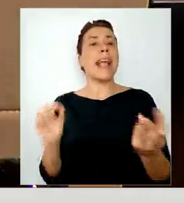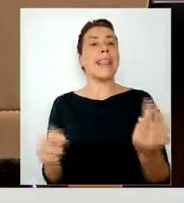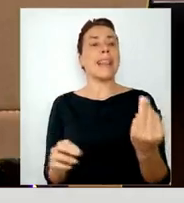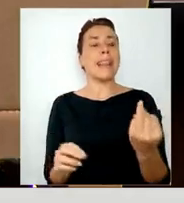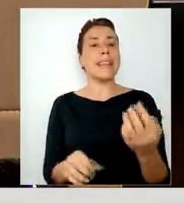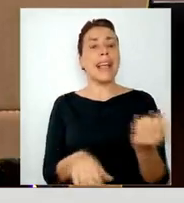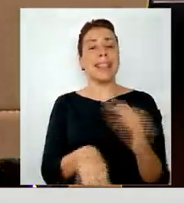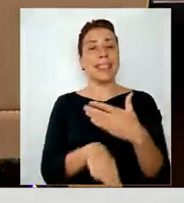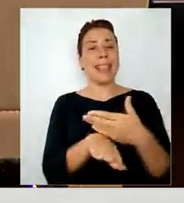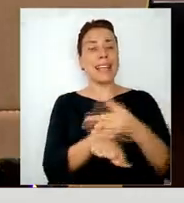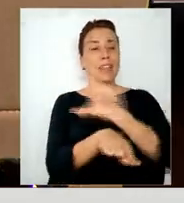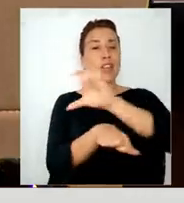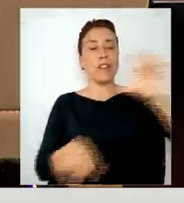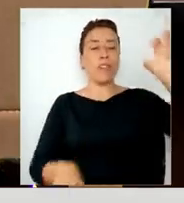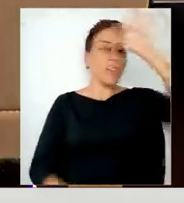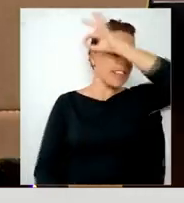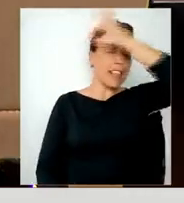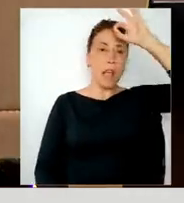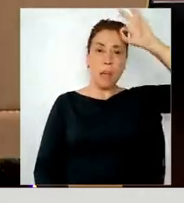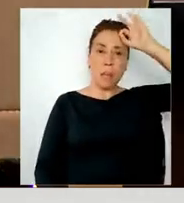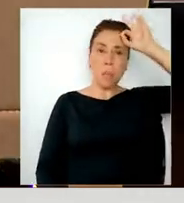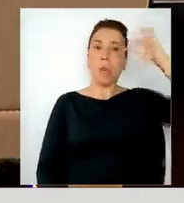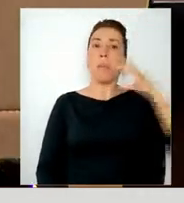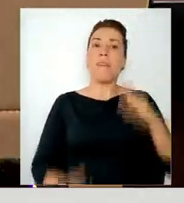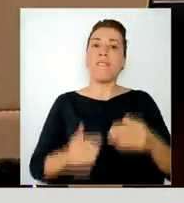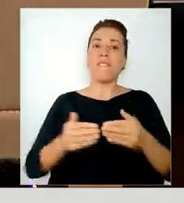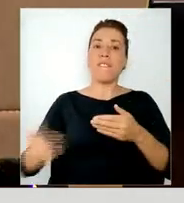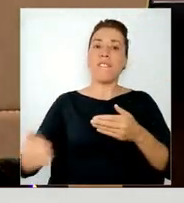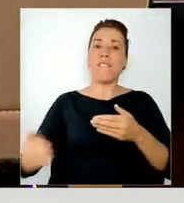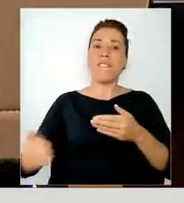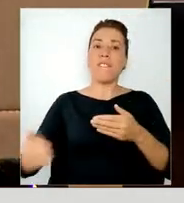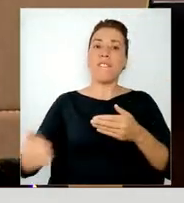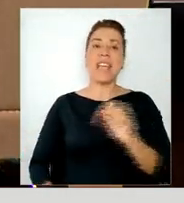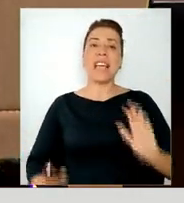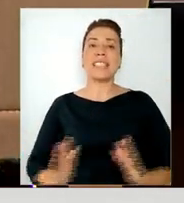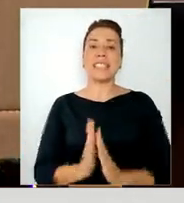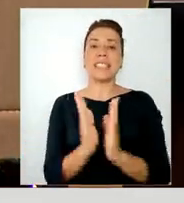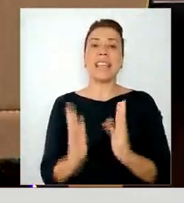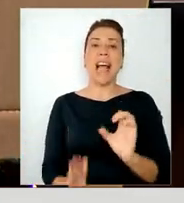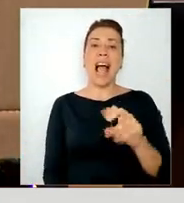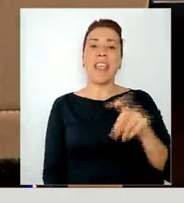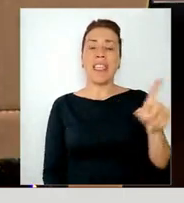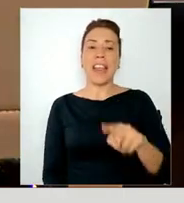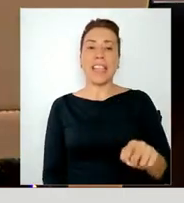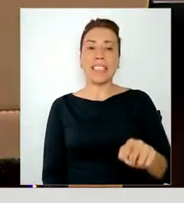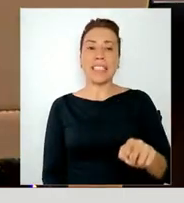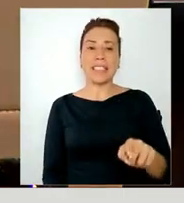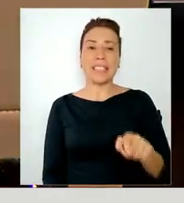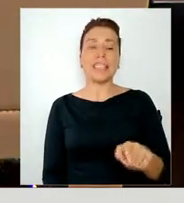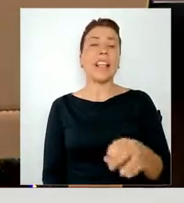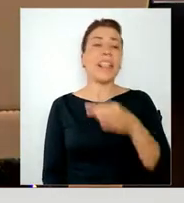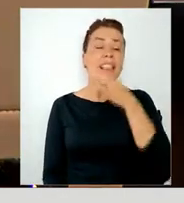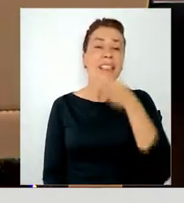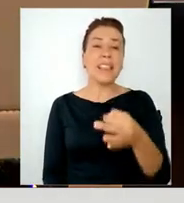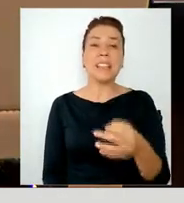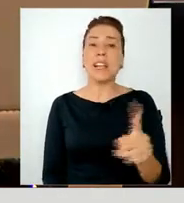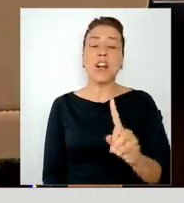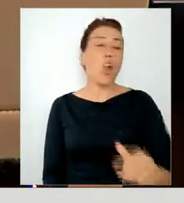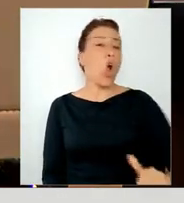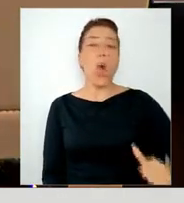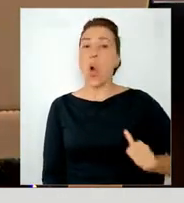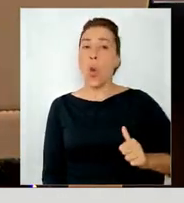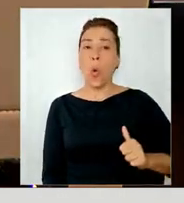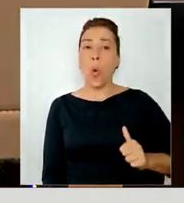luego de que los vecinos de la Villa San Andrés me señalaran que dicha línea no está cumpliendo con el recorrido